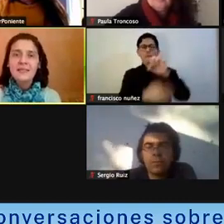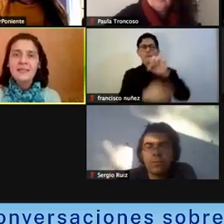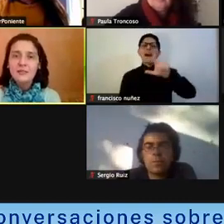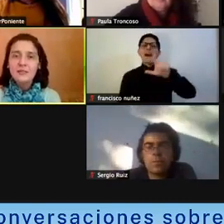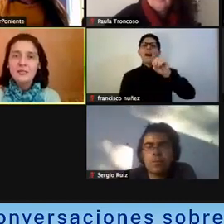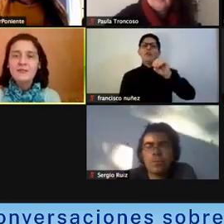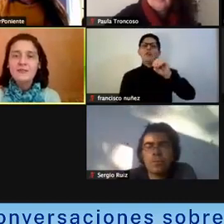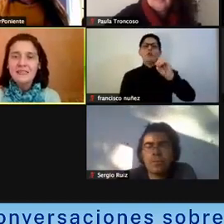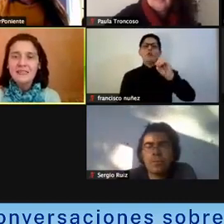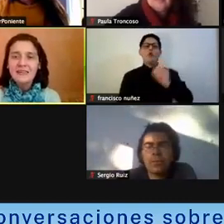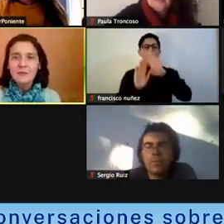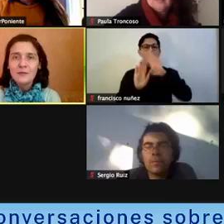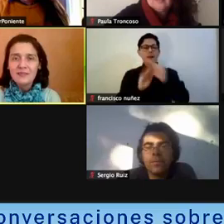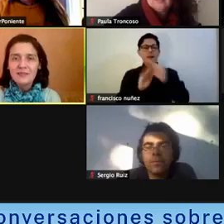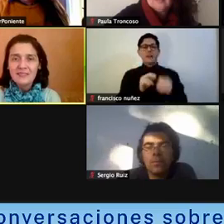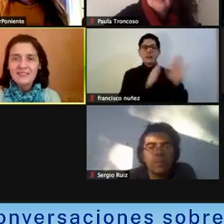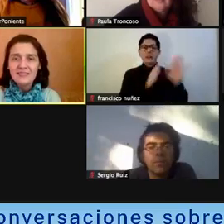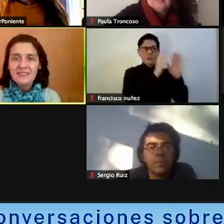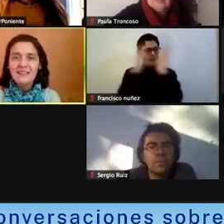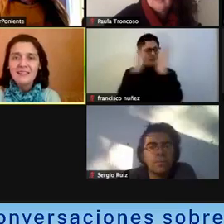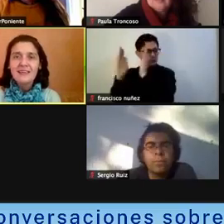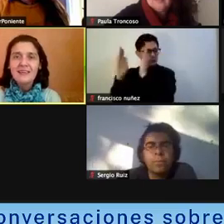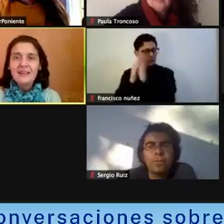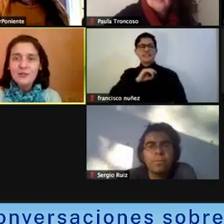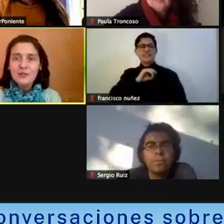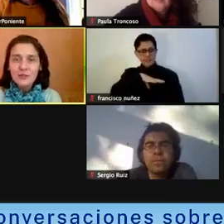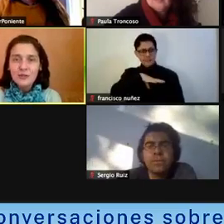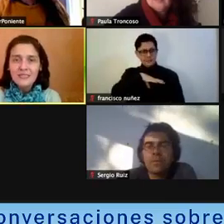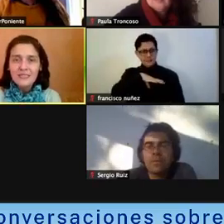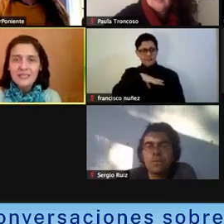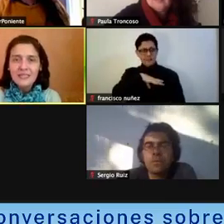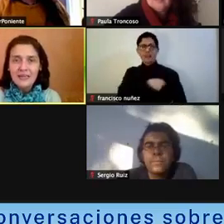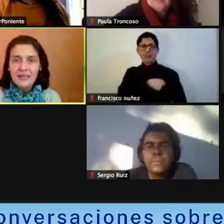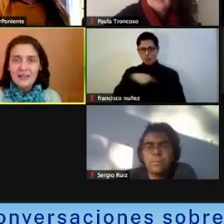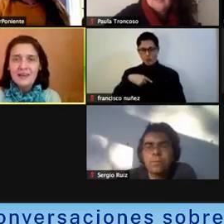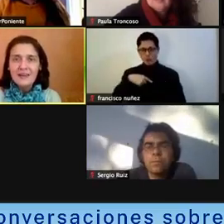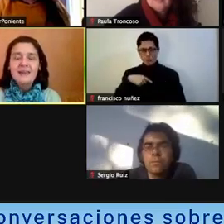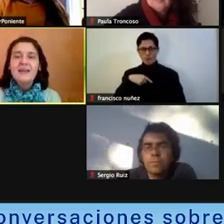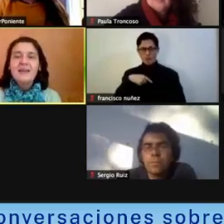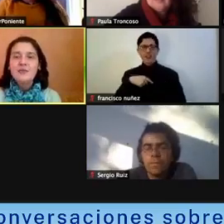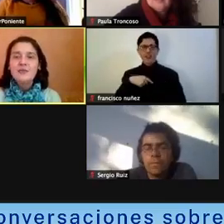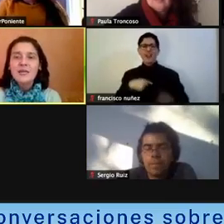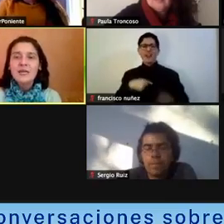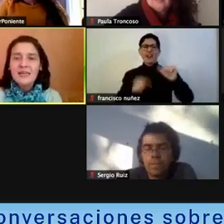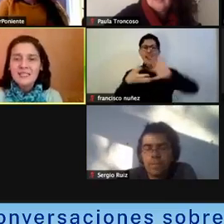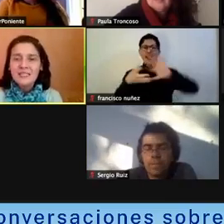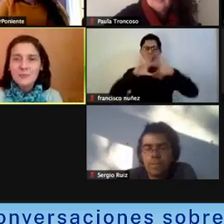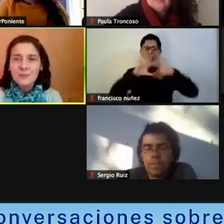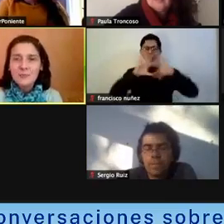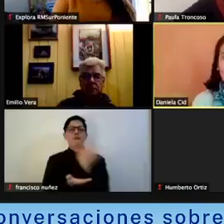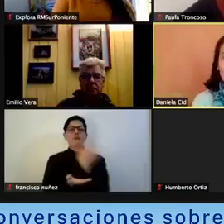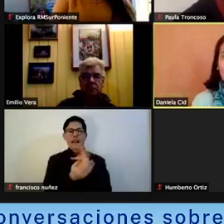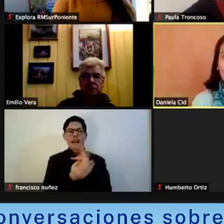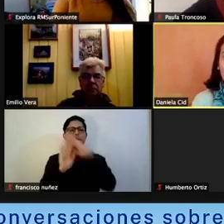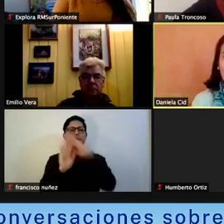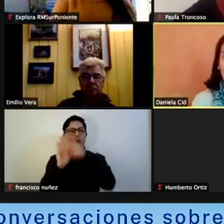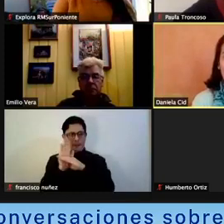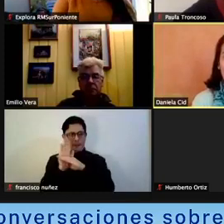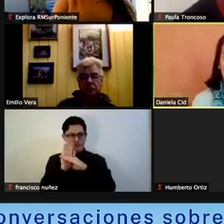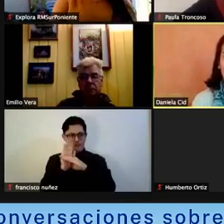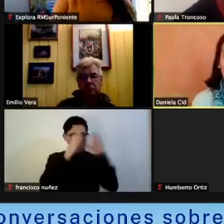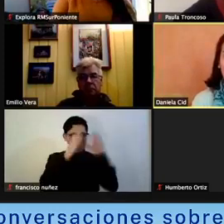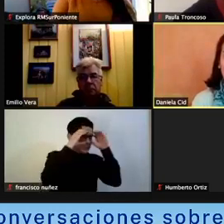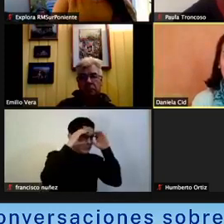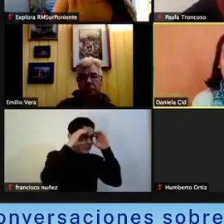de Chile, el Núcleo de Geofísica Aplicada, el programa Explora, PAR Explora Región Metropolitana Sur